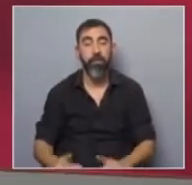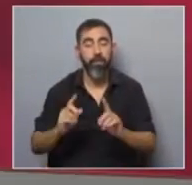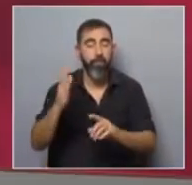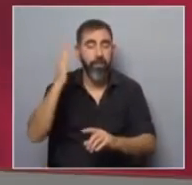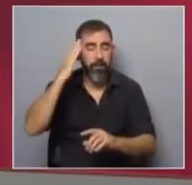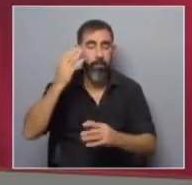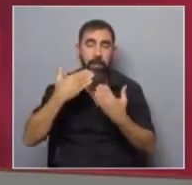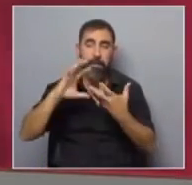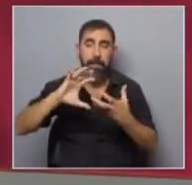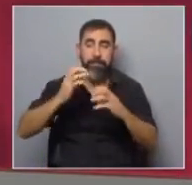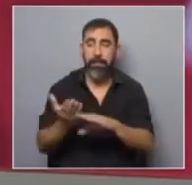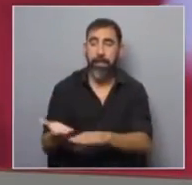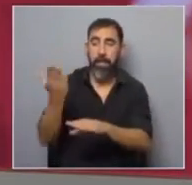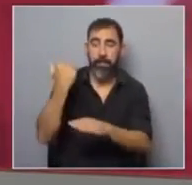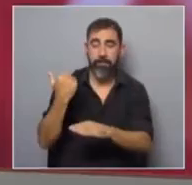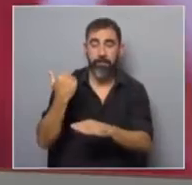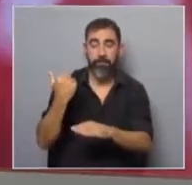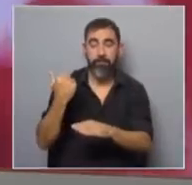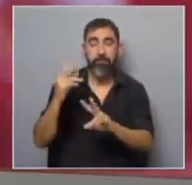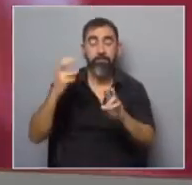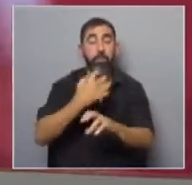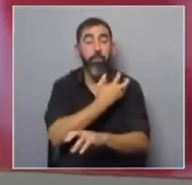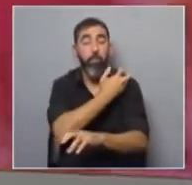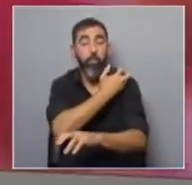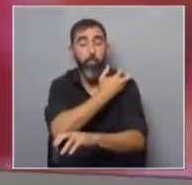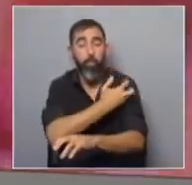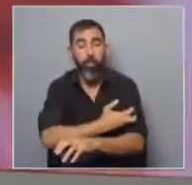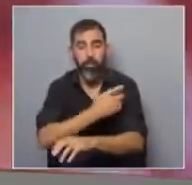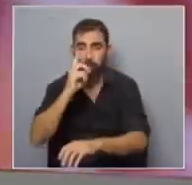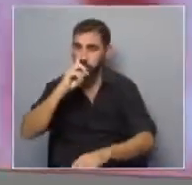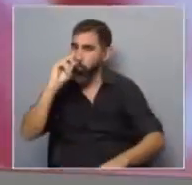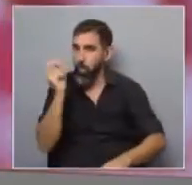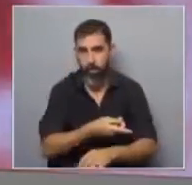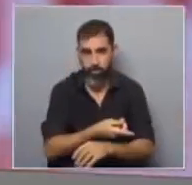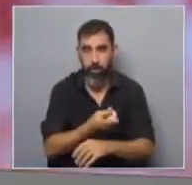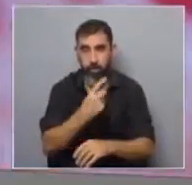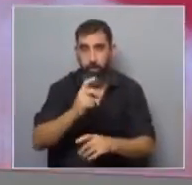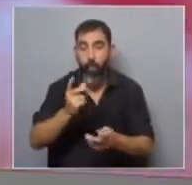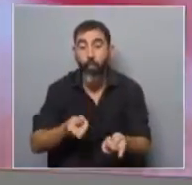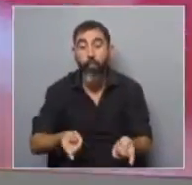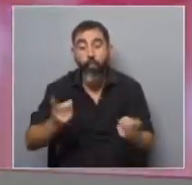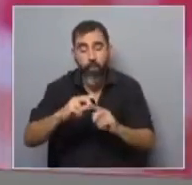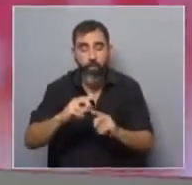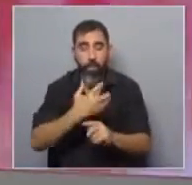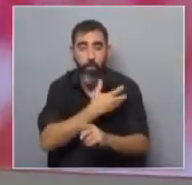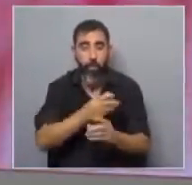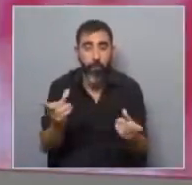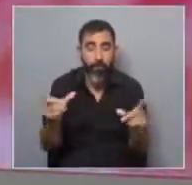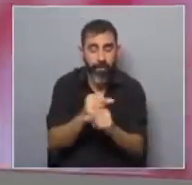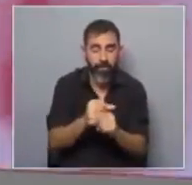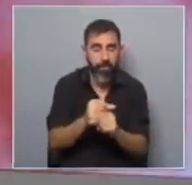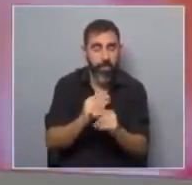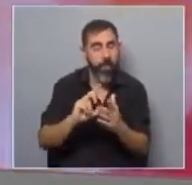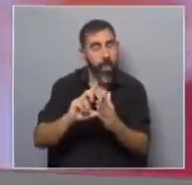crisis anteriores, que el movimiento hacia la pobreza es muy rápido, pero el movimiento de salida de la pobreza